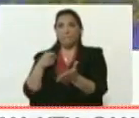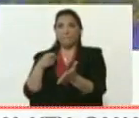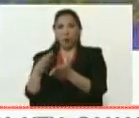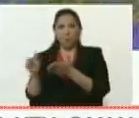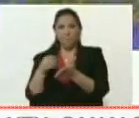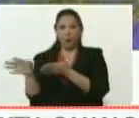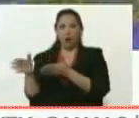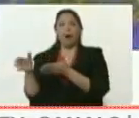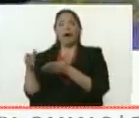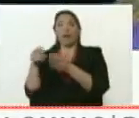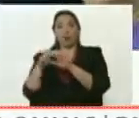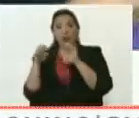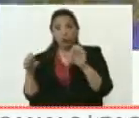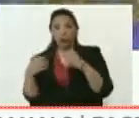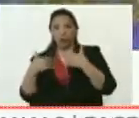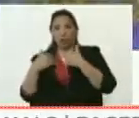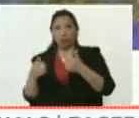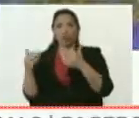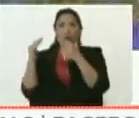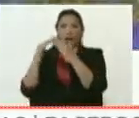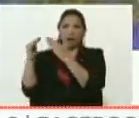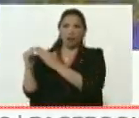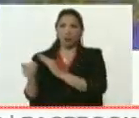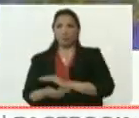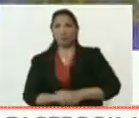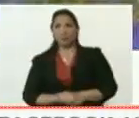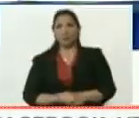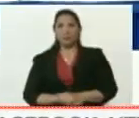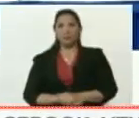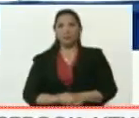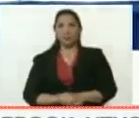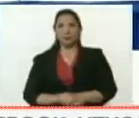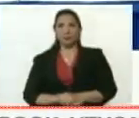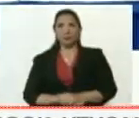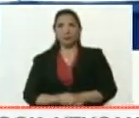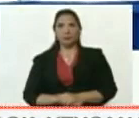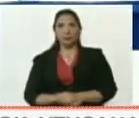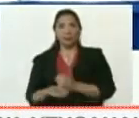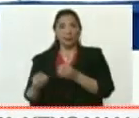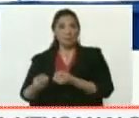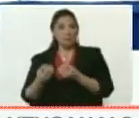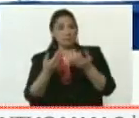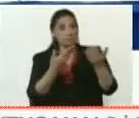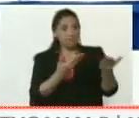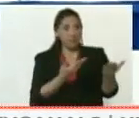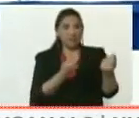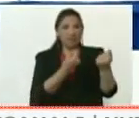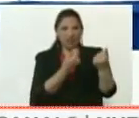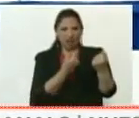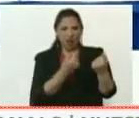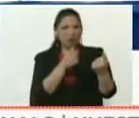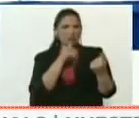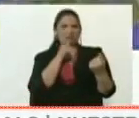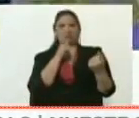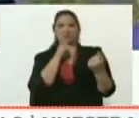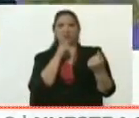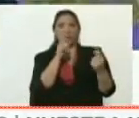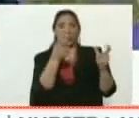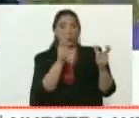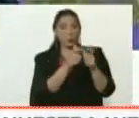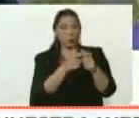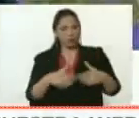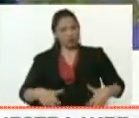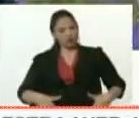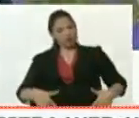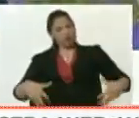en salud, el gasto en vivienda y darle ese dinero a las minorías